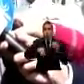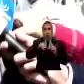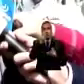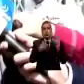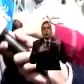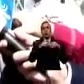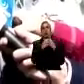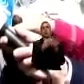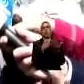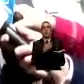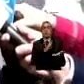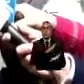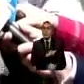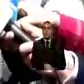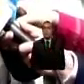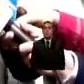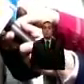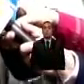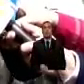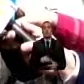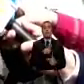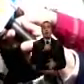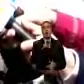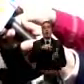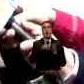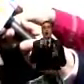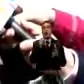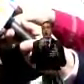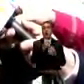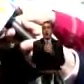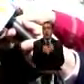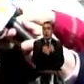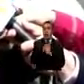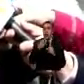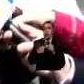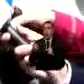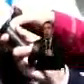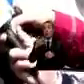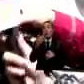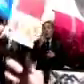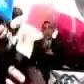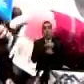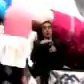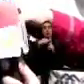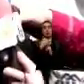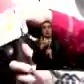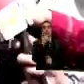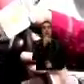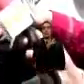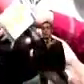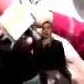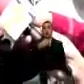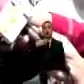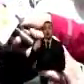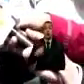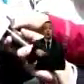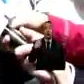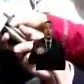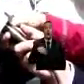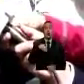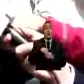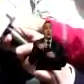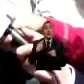de personas que obviamente no le quieren a Quito y que nos tienen esta situación postrada. Cada día